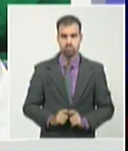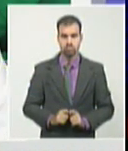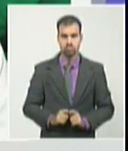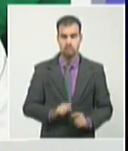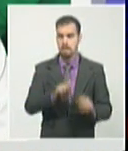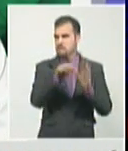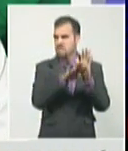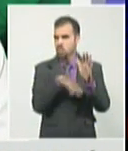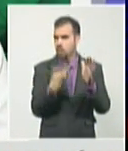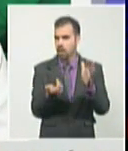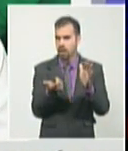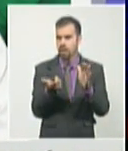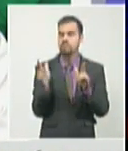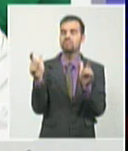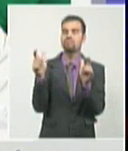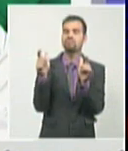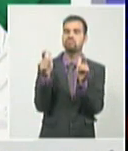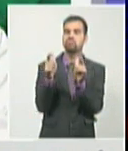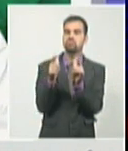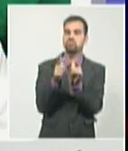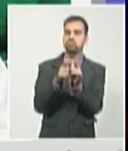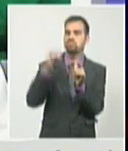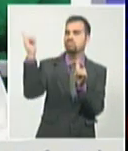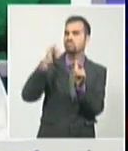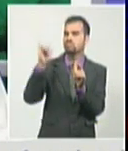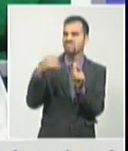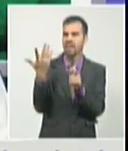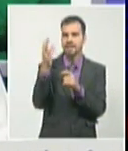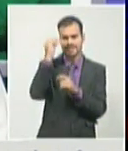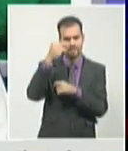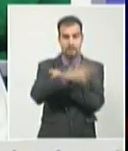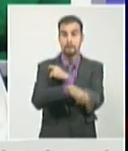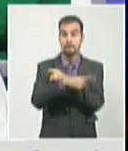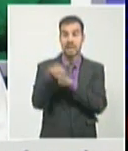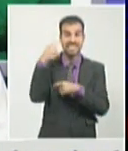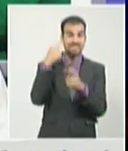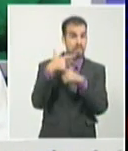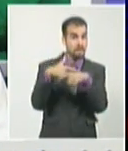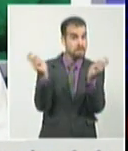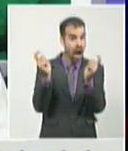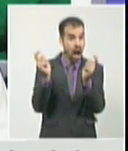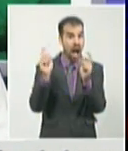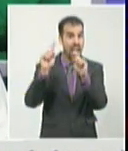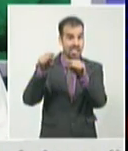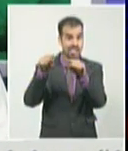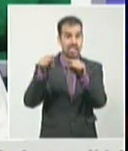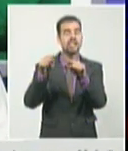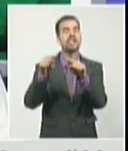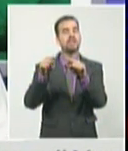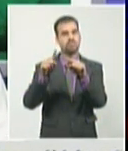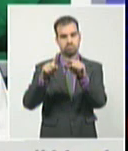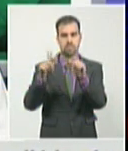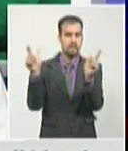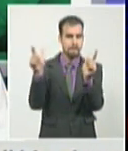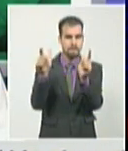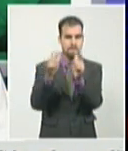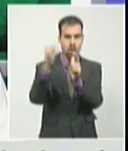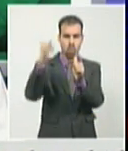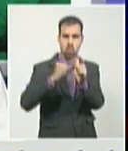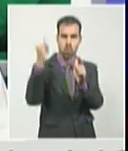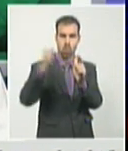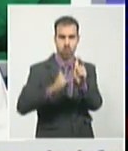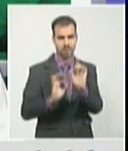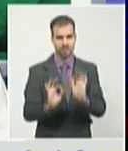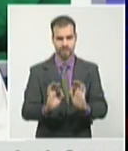importantes de los países que mayor número de casos importados habíamos identificado